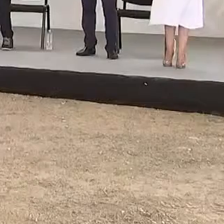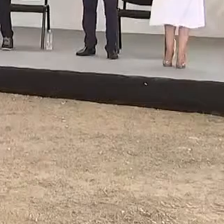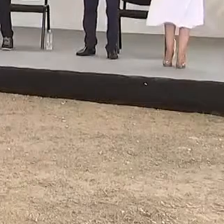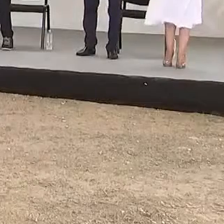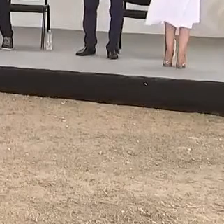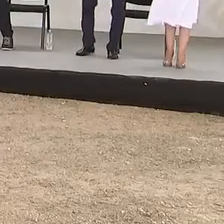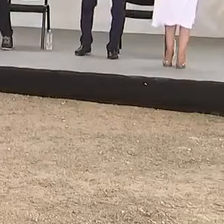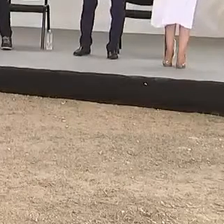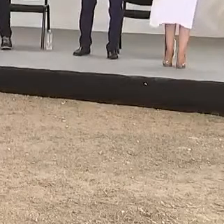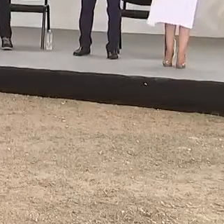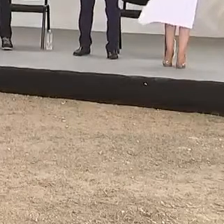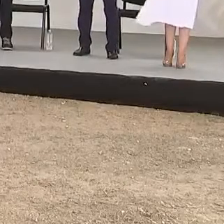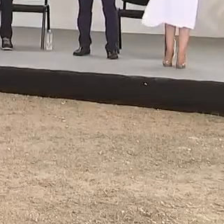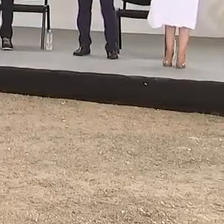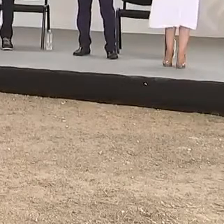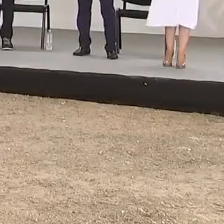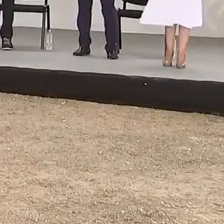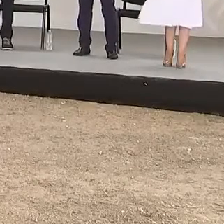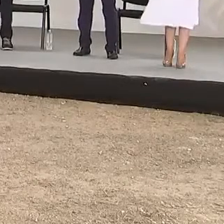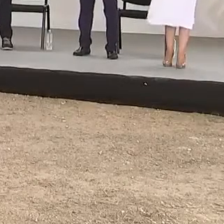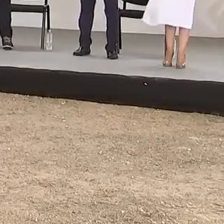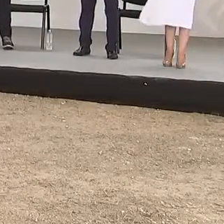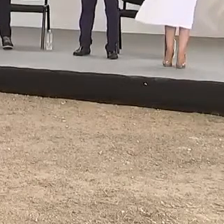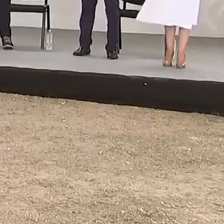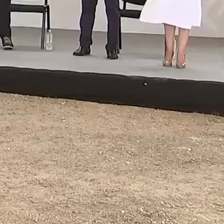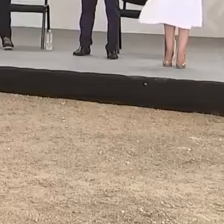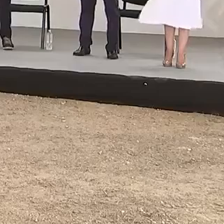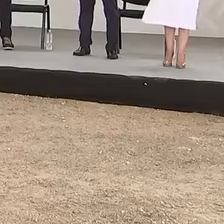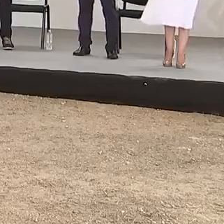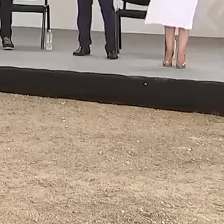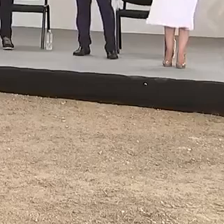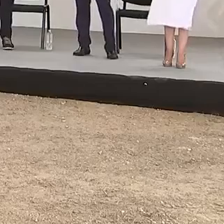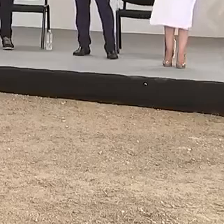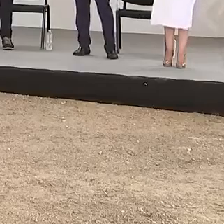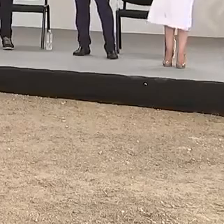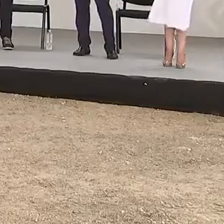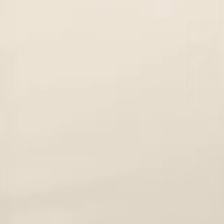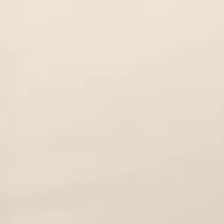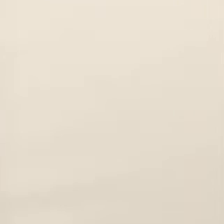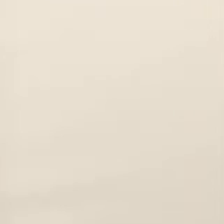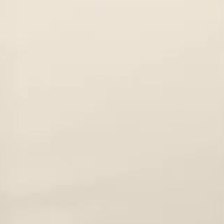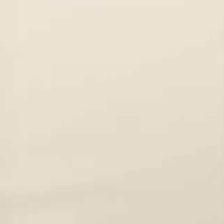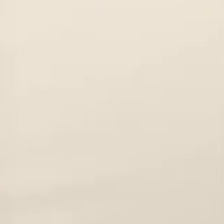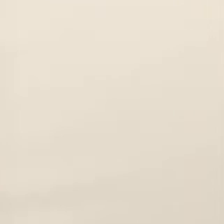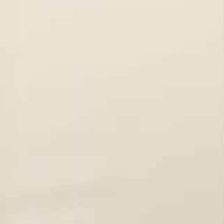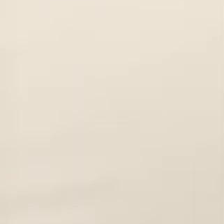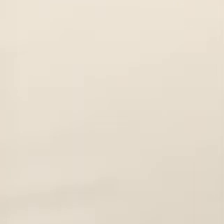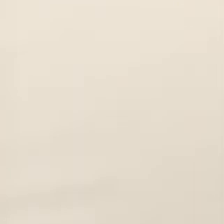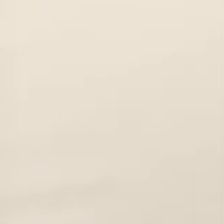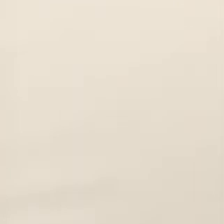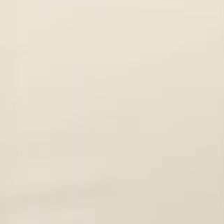El vicepresidente ejecutivo de Grupo México, Javier García de Quevedo.